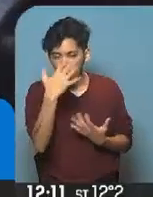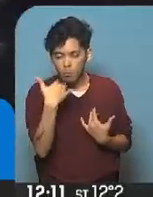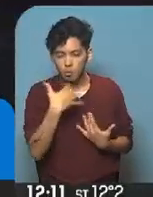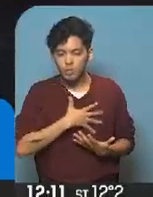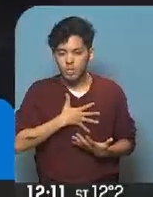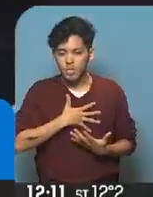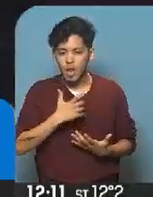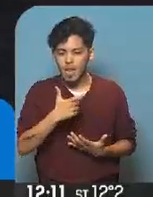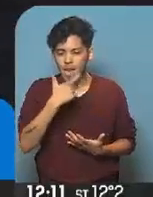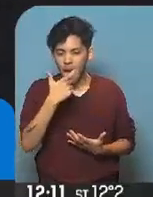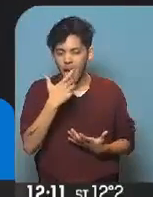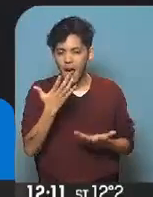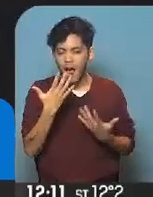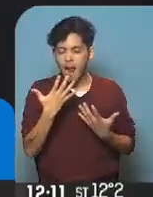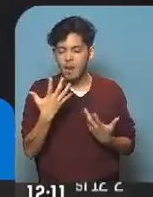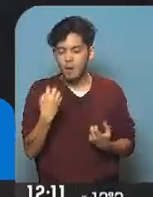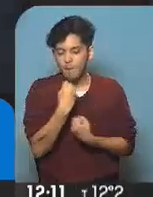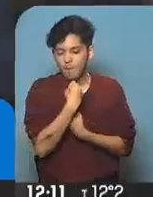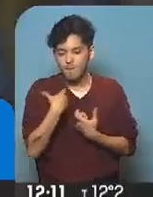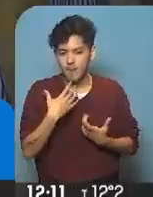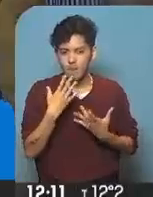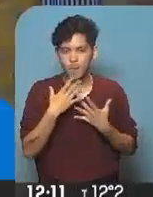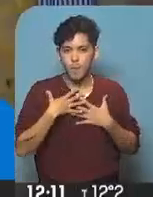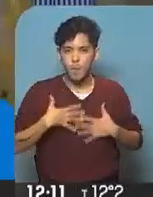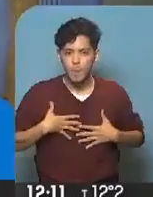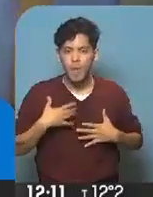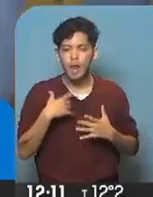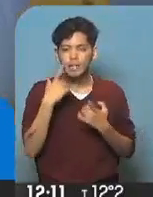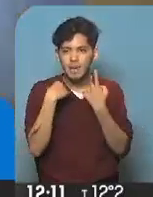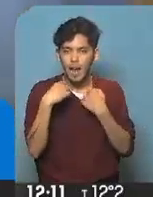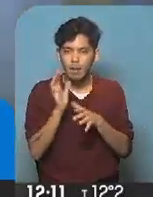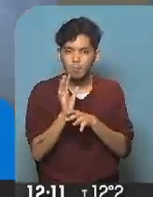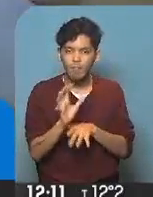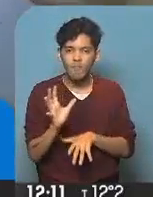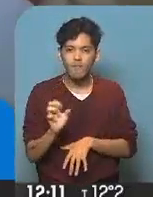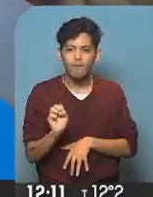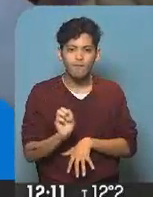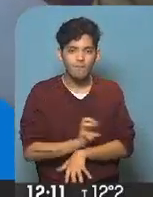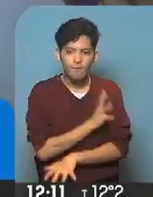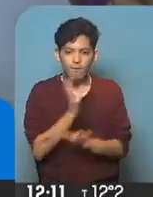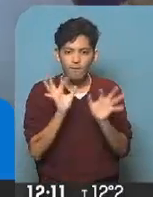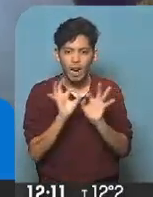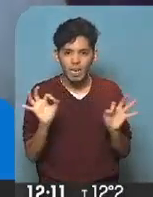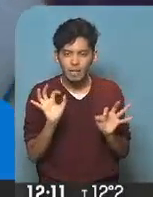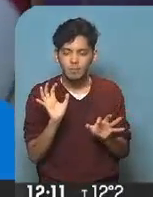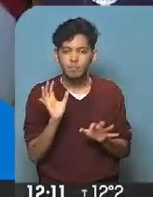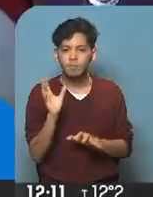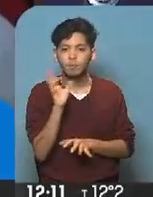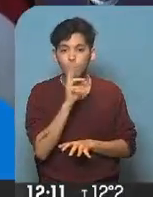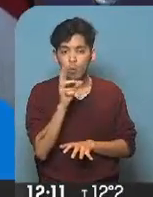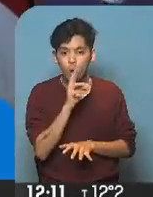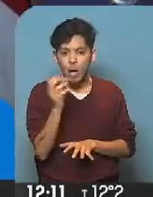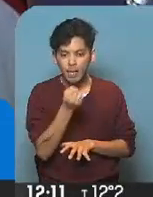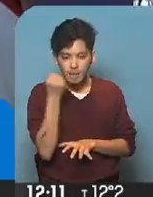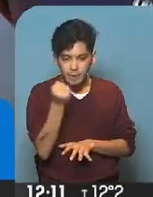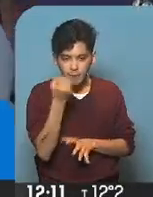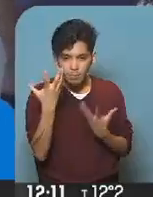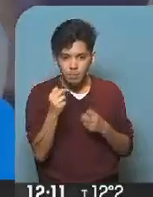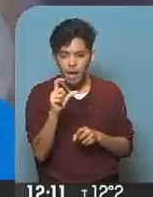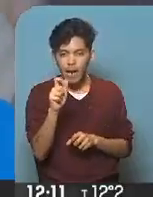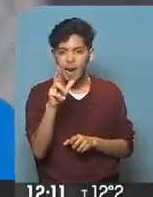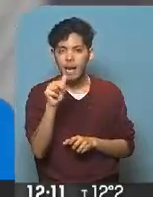transformar la búsqueda en piel y lágrimas de felicidad. Chicha Mariani dedicó su vida al objetivo de encontrar a Clara, su